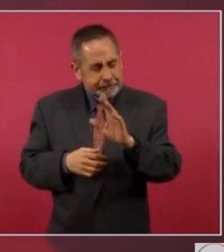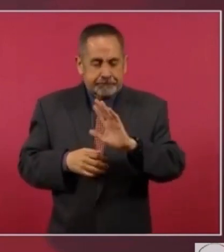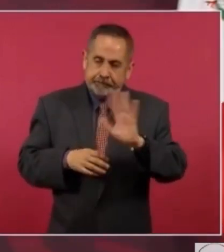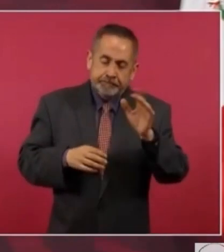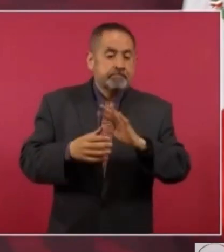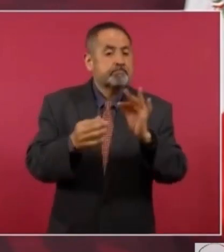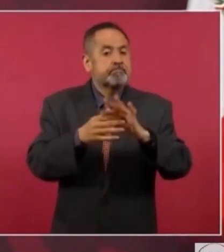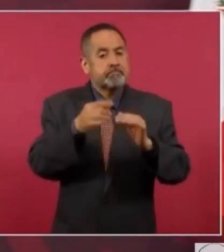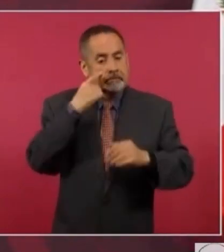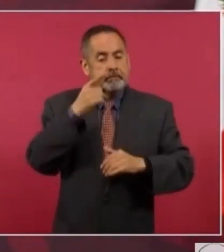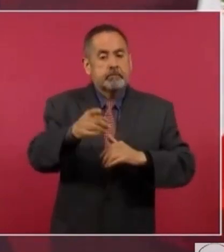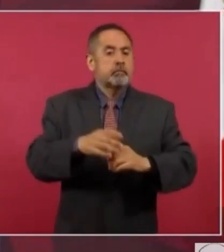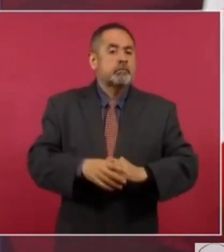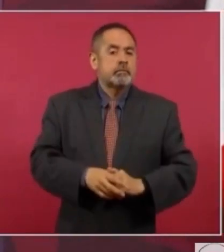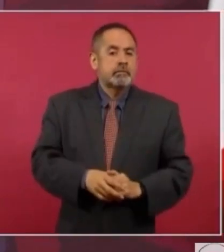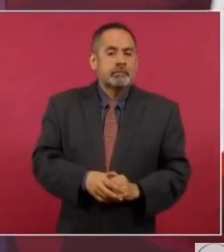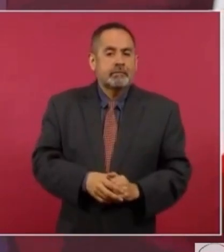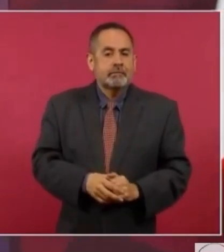el